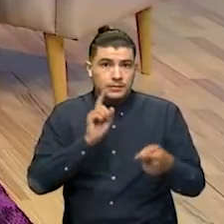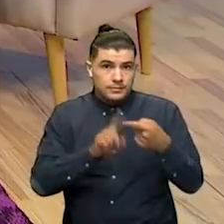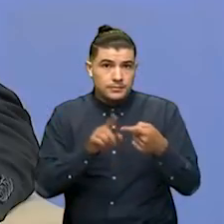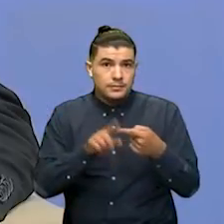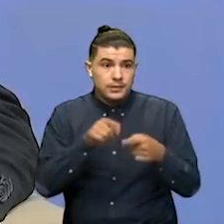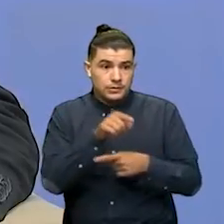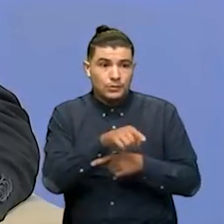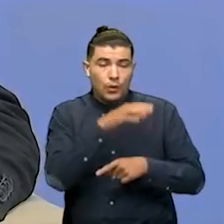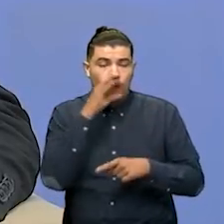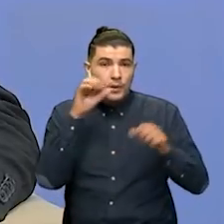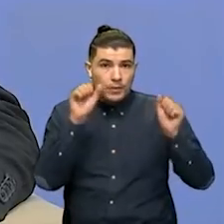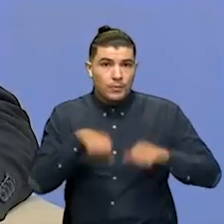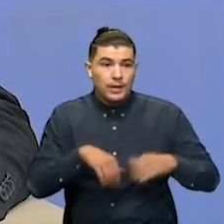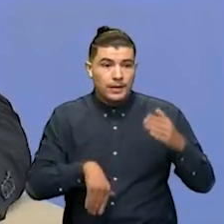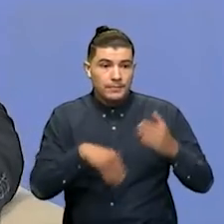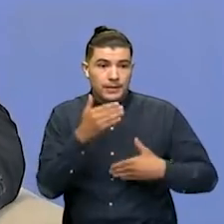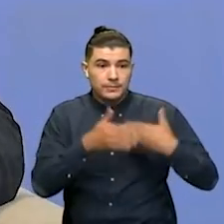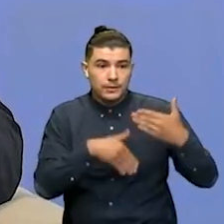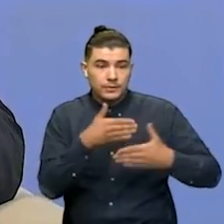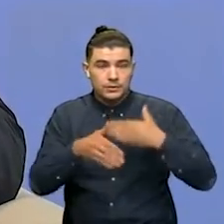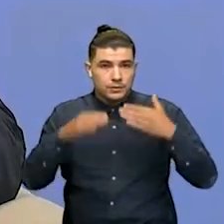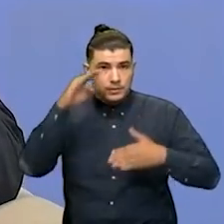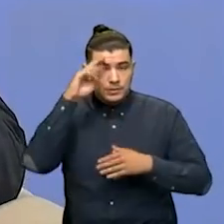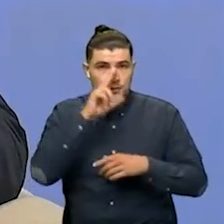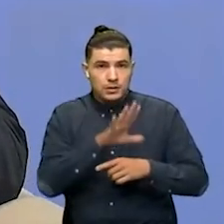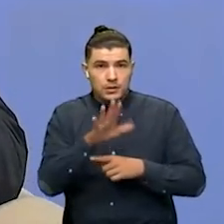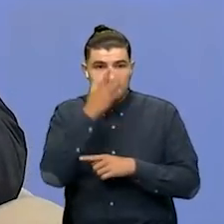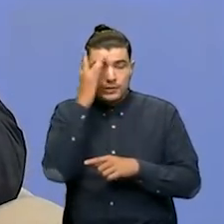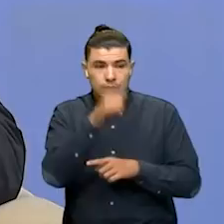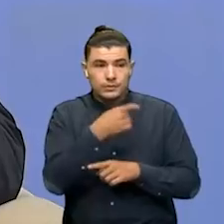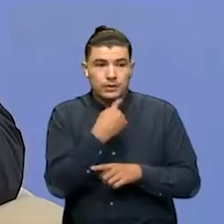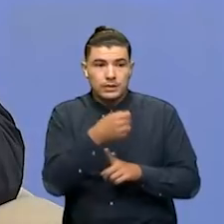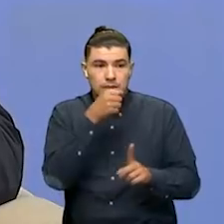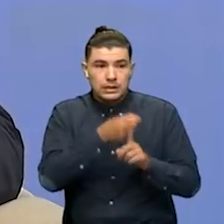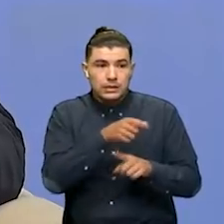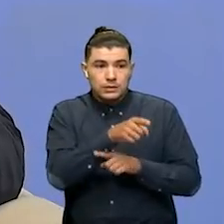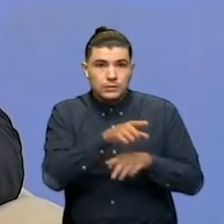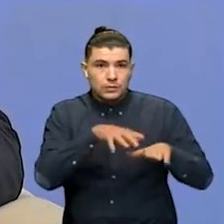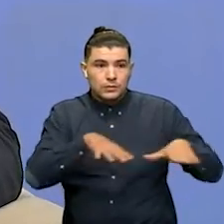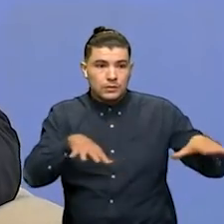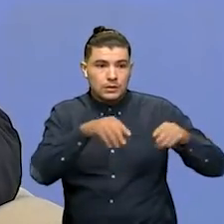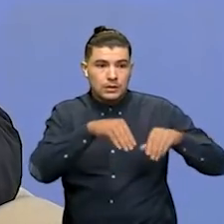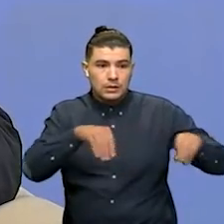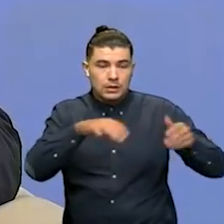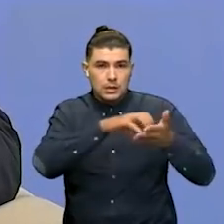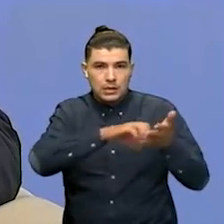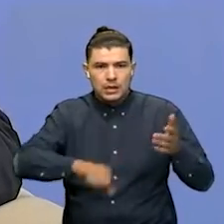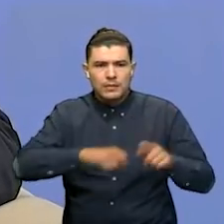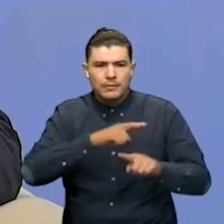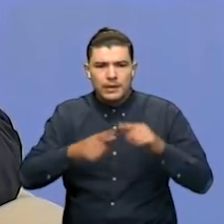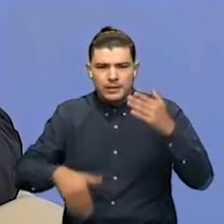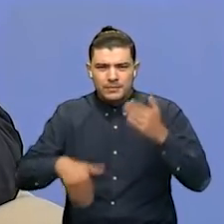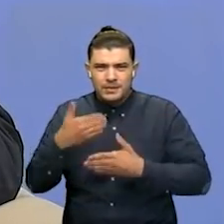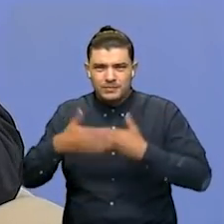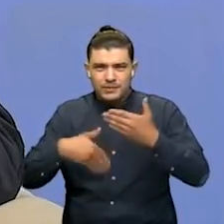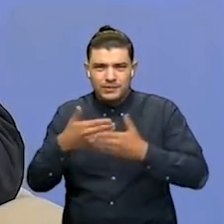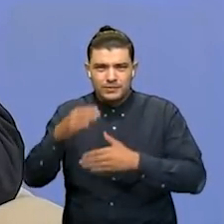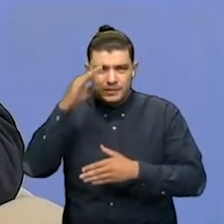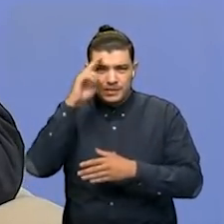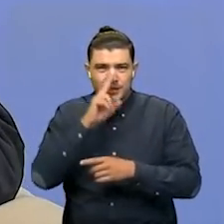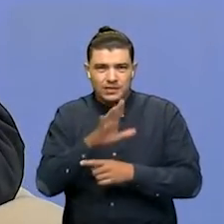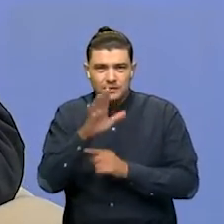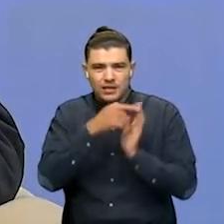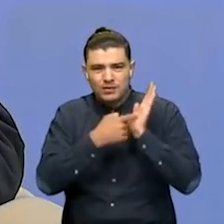él podría iniciar un proceso policivo para intentar, porque él dice que los predios los tiene invadidos, entonces simplemente coger e iniciar un proceso policivo donde él